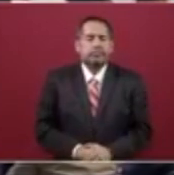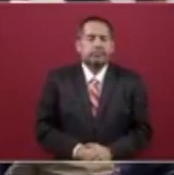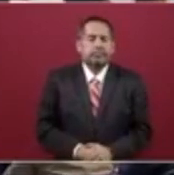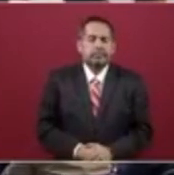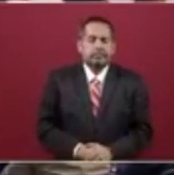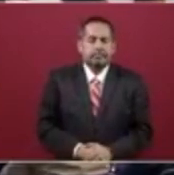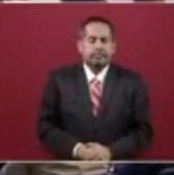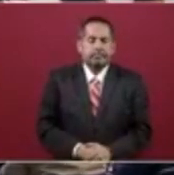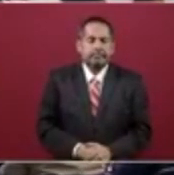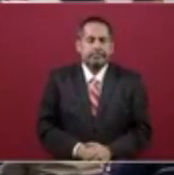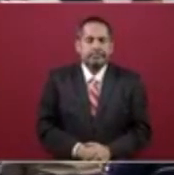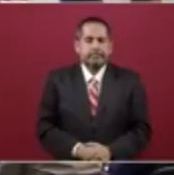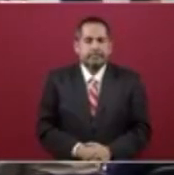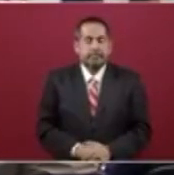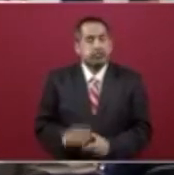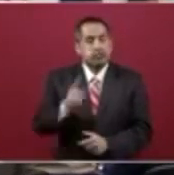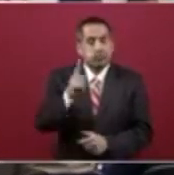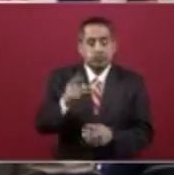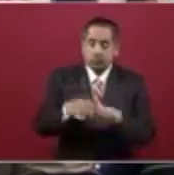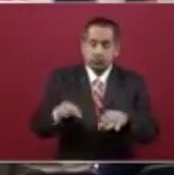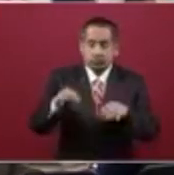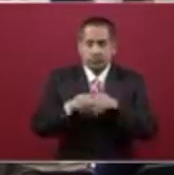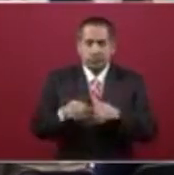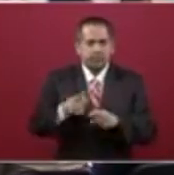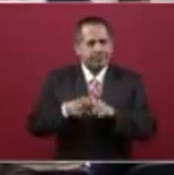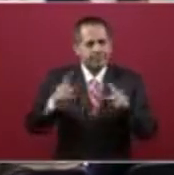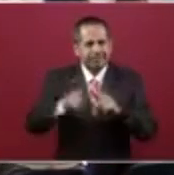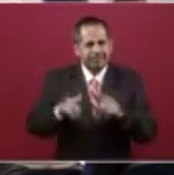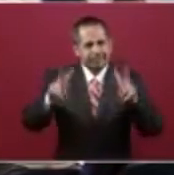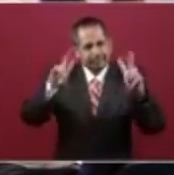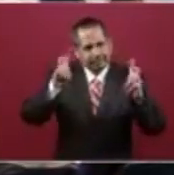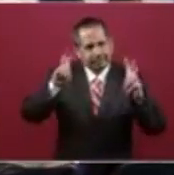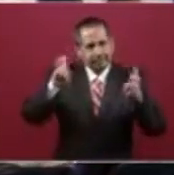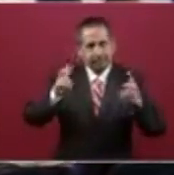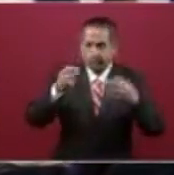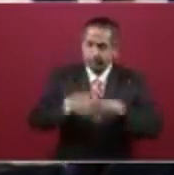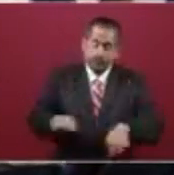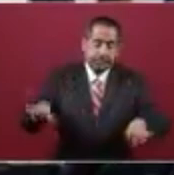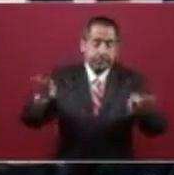Aquí es muy importante, todos estos temas son importantes,